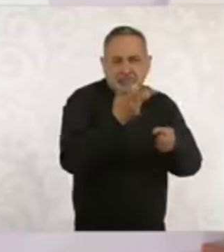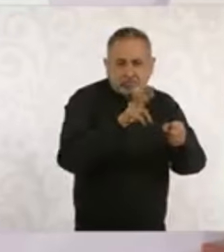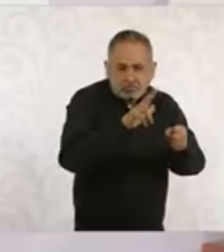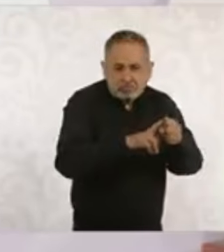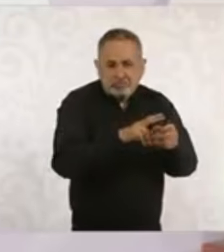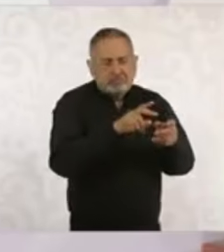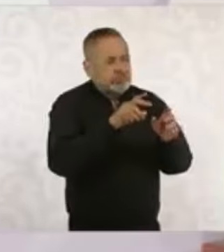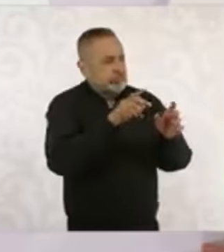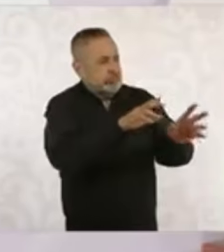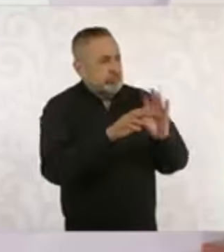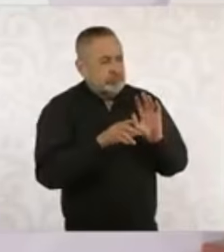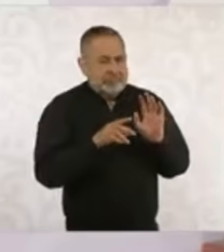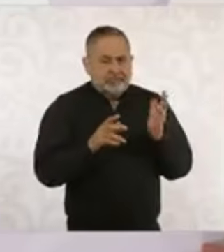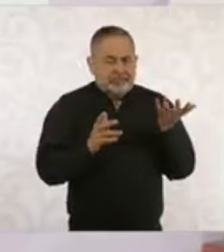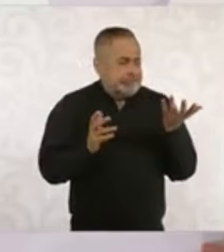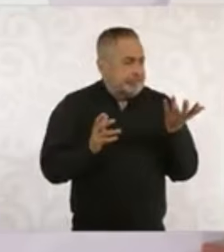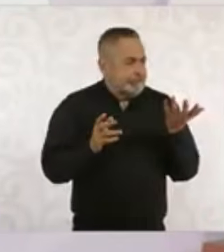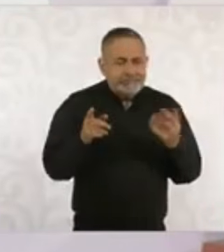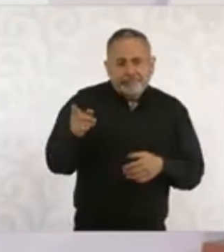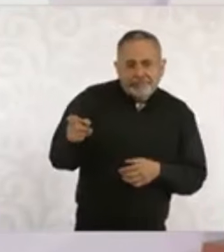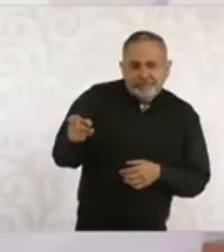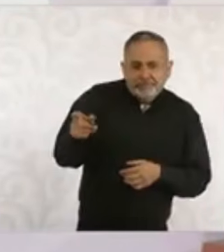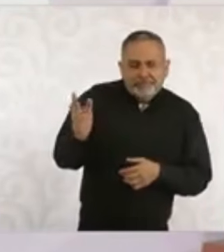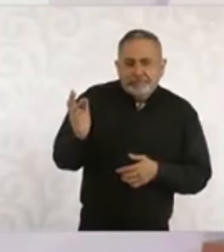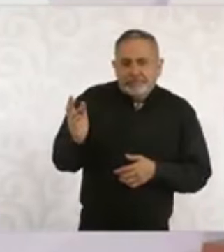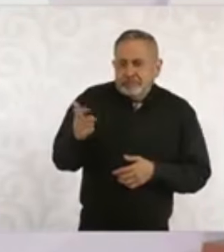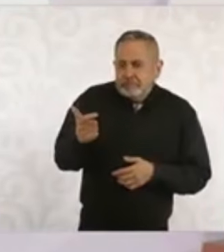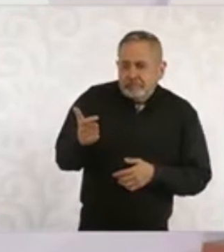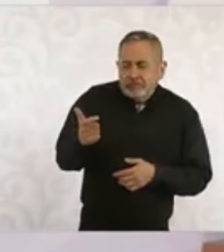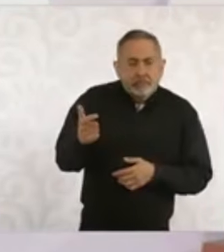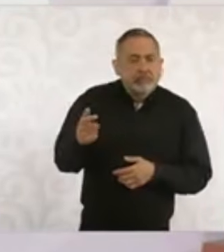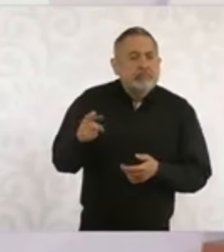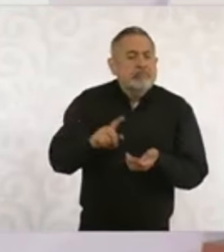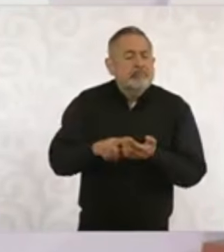una escuela particular, a un hospital privado.